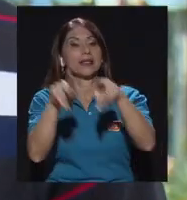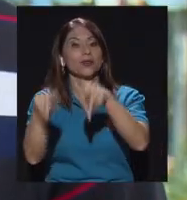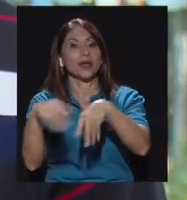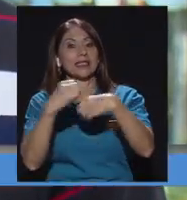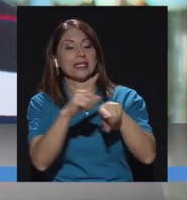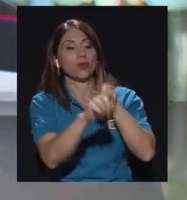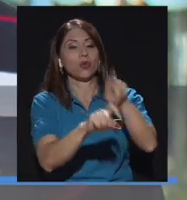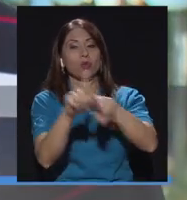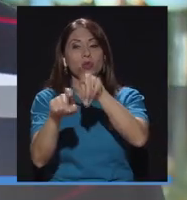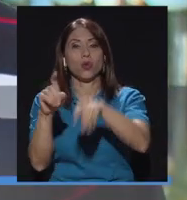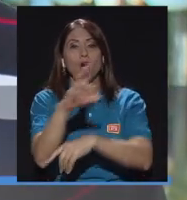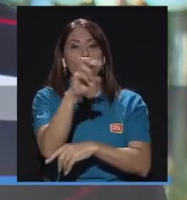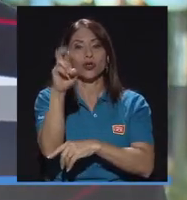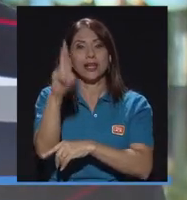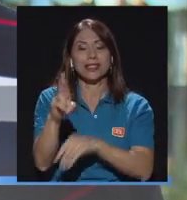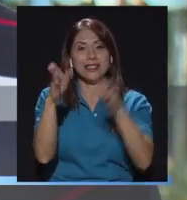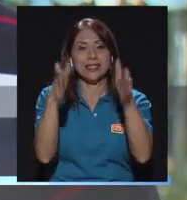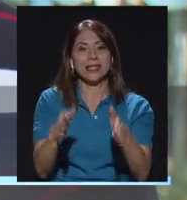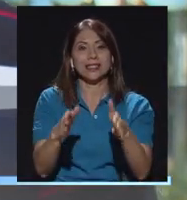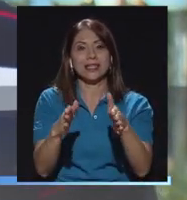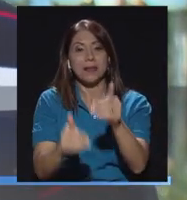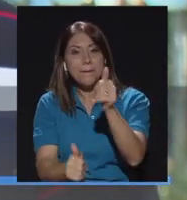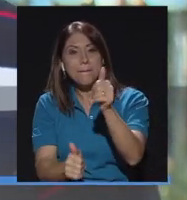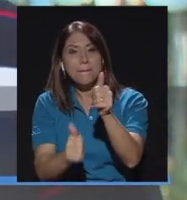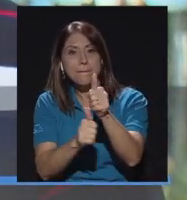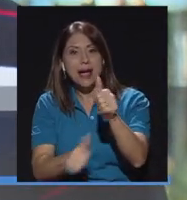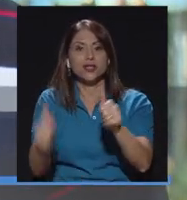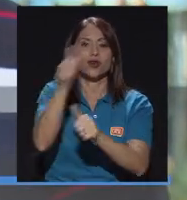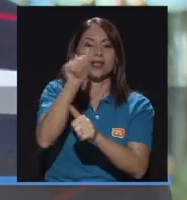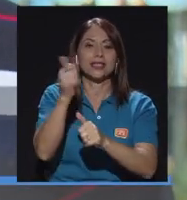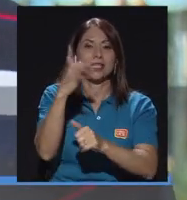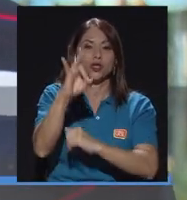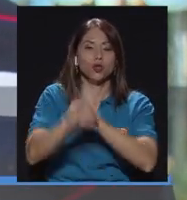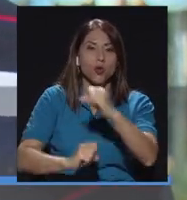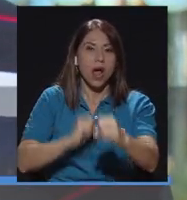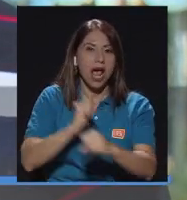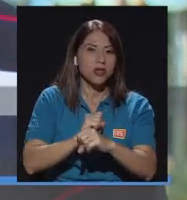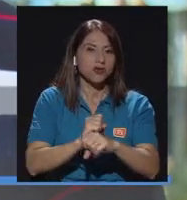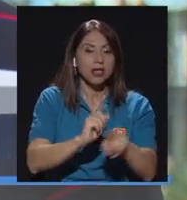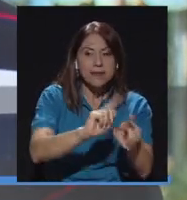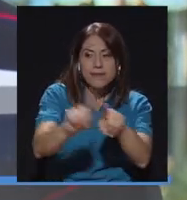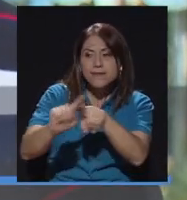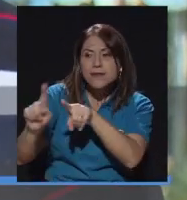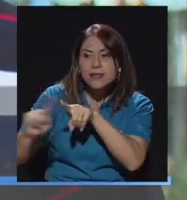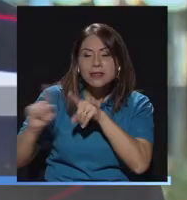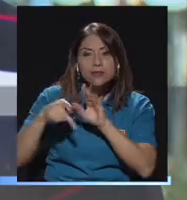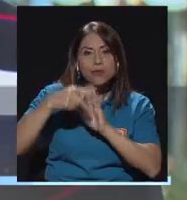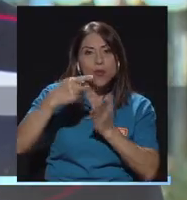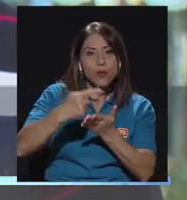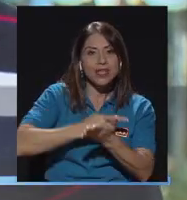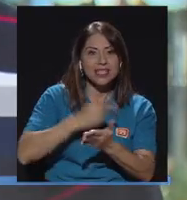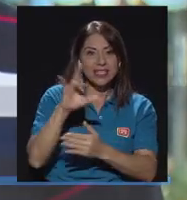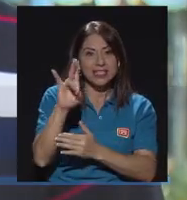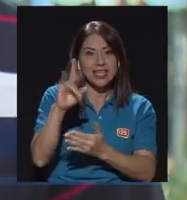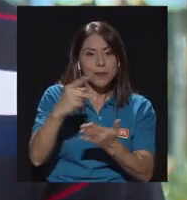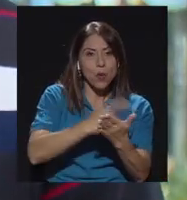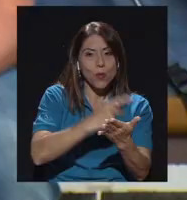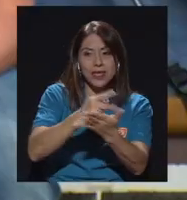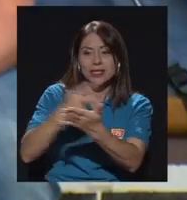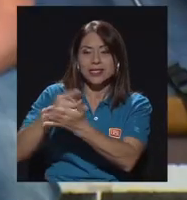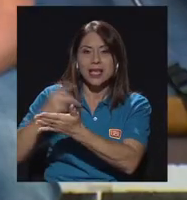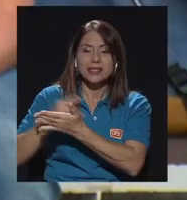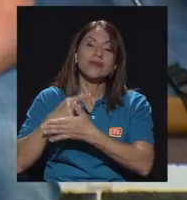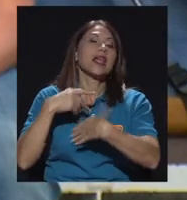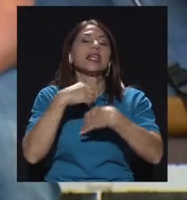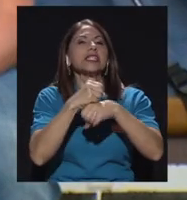los costarricenses mayores de 18 años, alrededor de todas las 7 provincias. Se hicieron básicamente